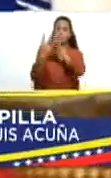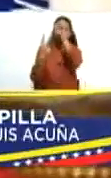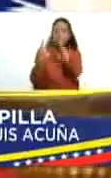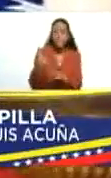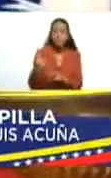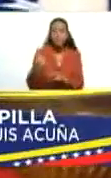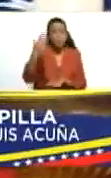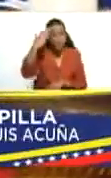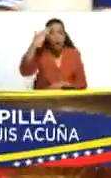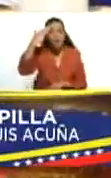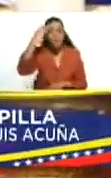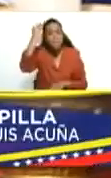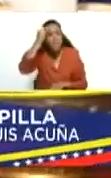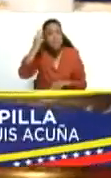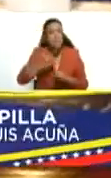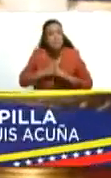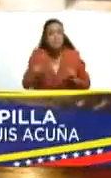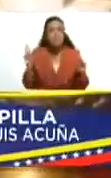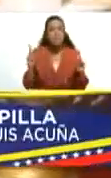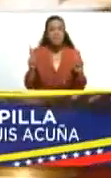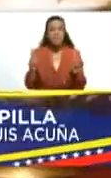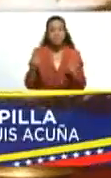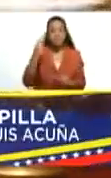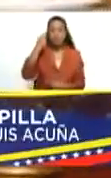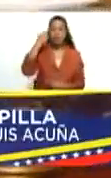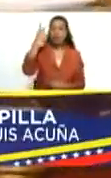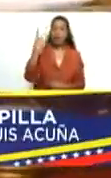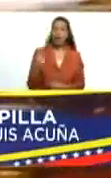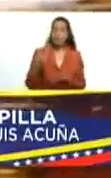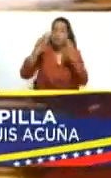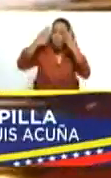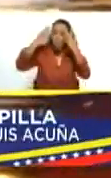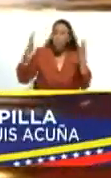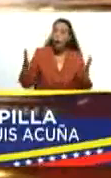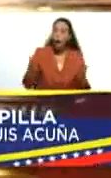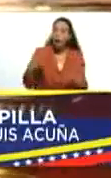había gente que traía un pensamiento tan claro,